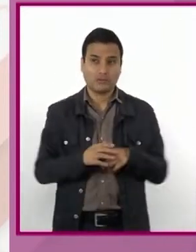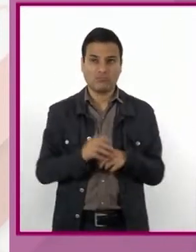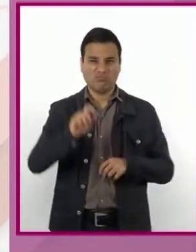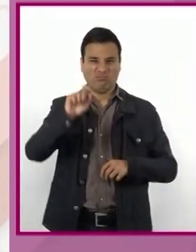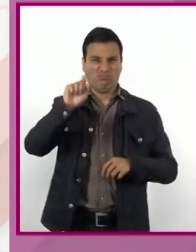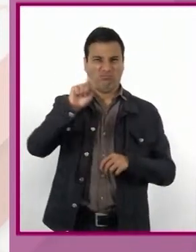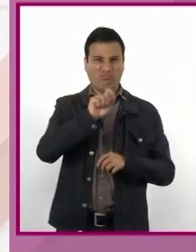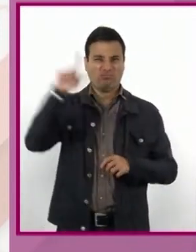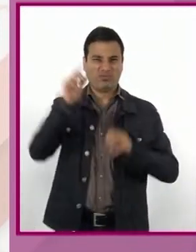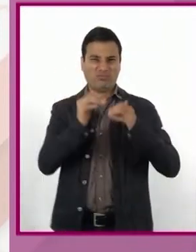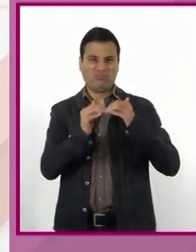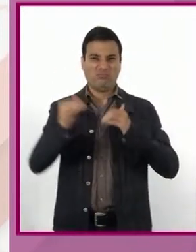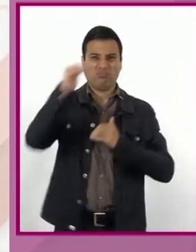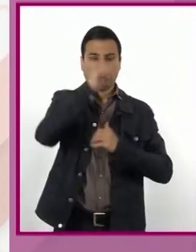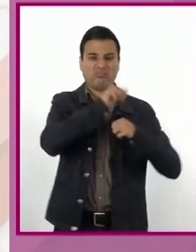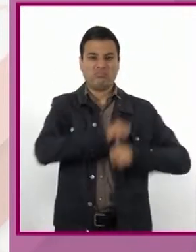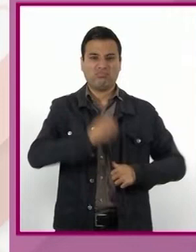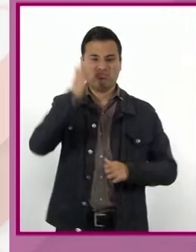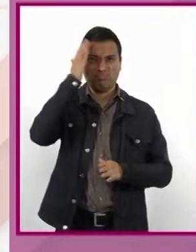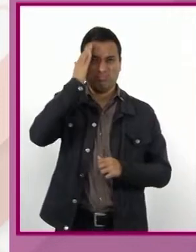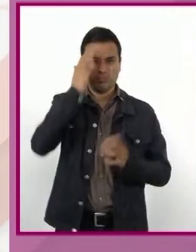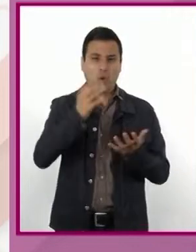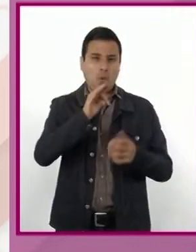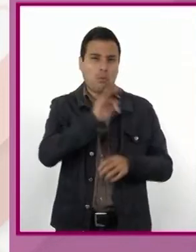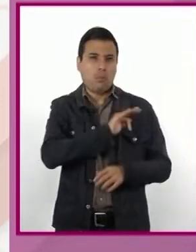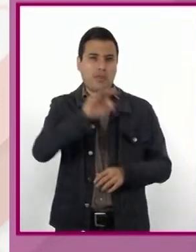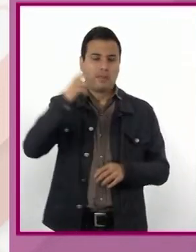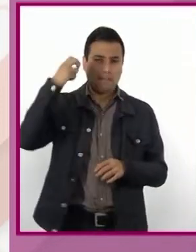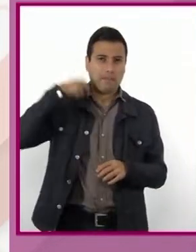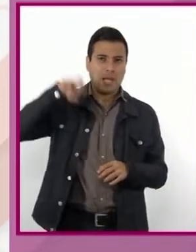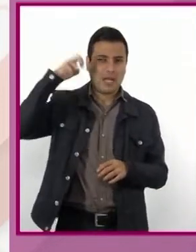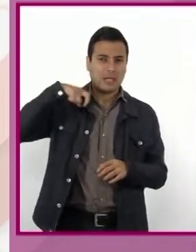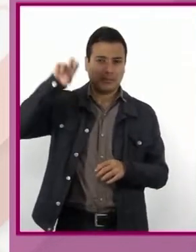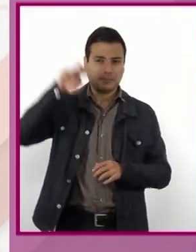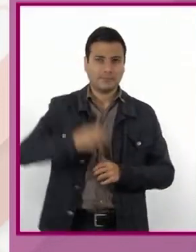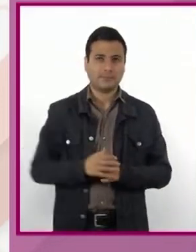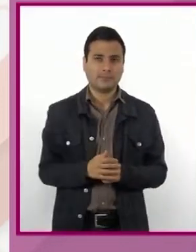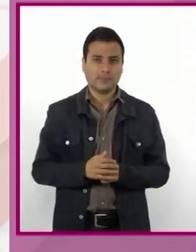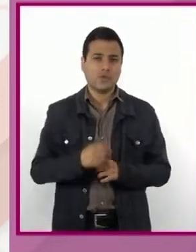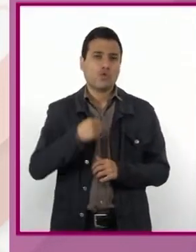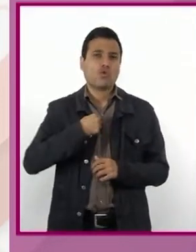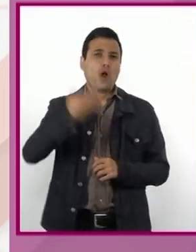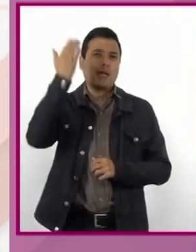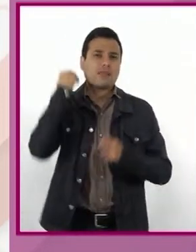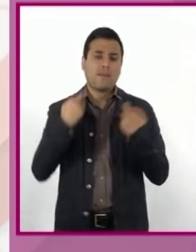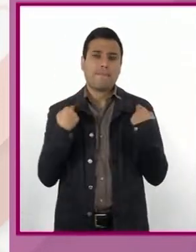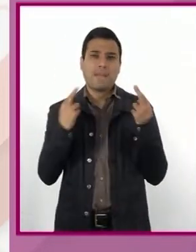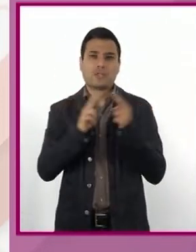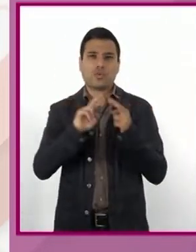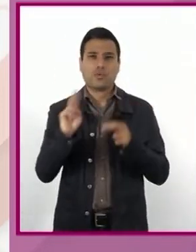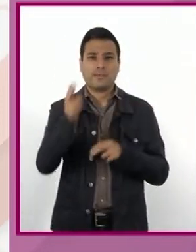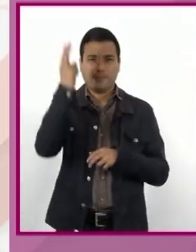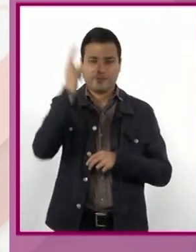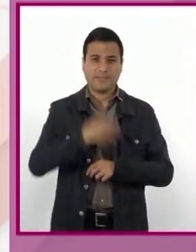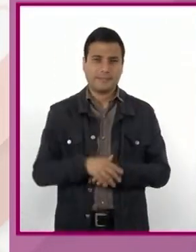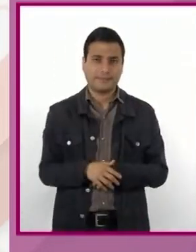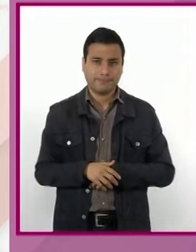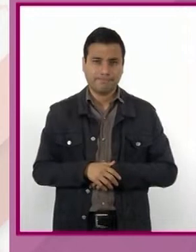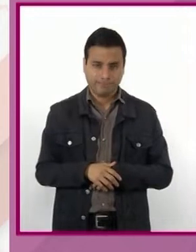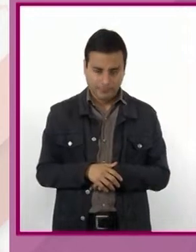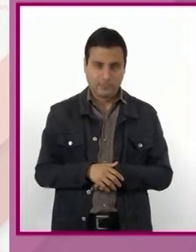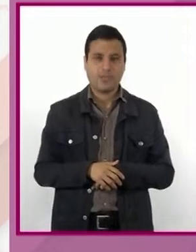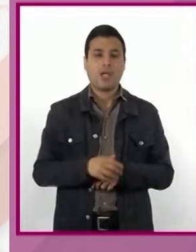la sociedad pueden viajar a otras regiones. Yo era profesor en la Universidad de Westminster